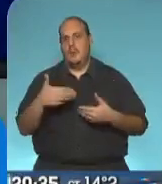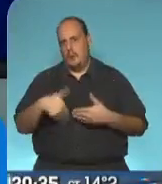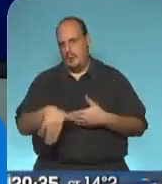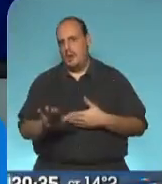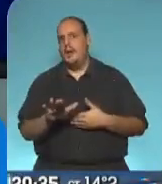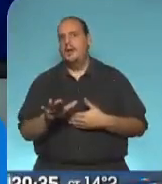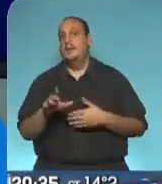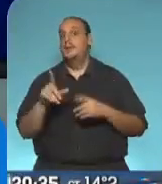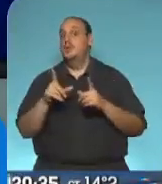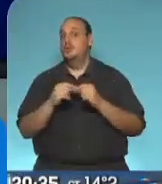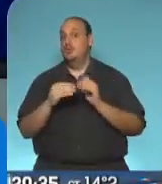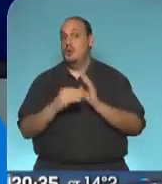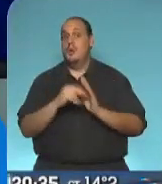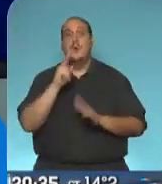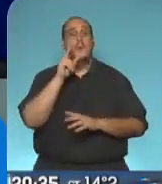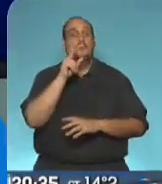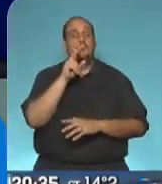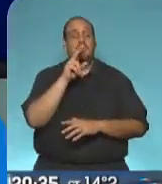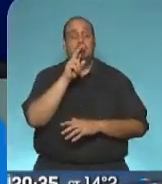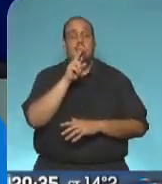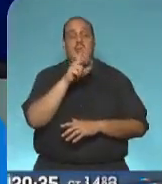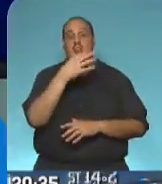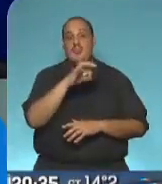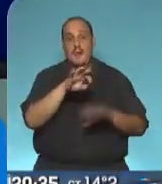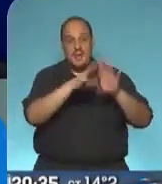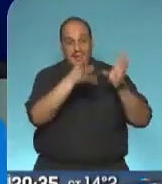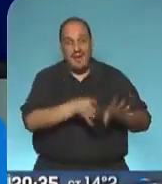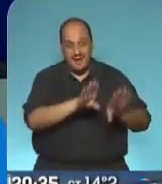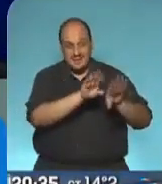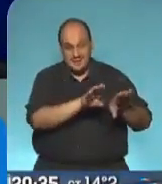insisto, el número donde hay 24.000 donde tendría que haber 24.000 presos, hay 50.000.